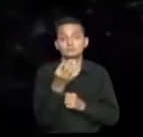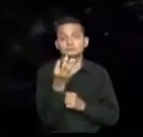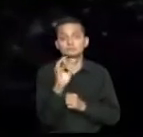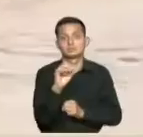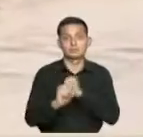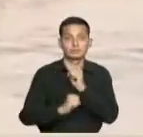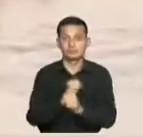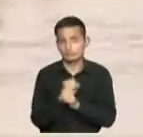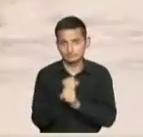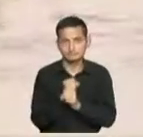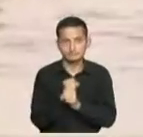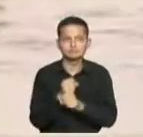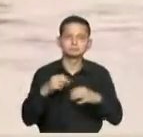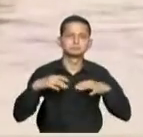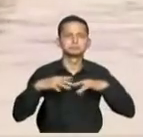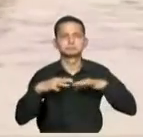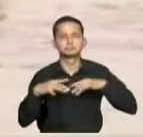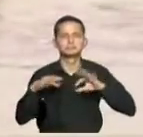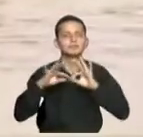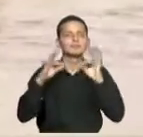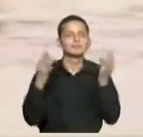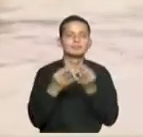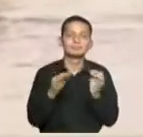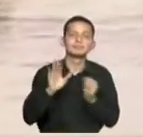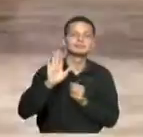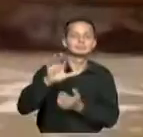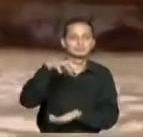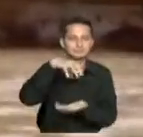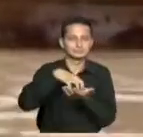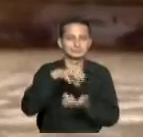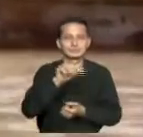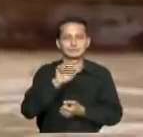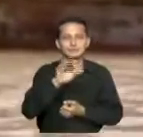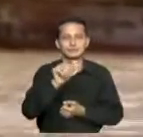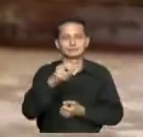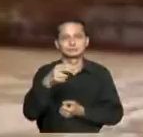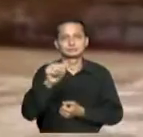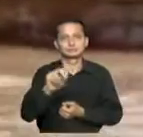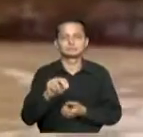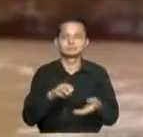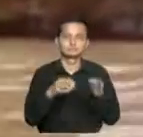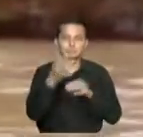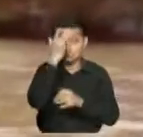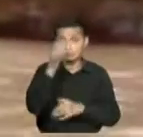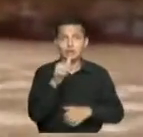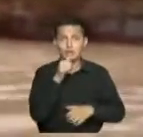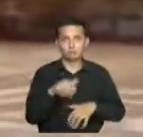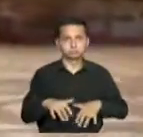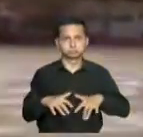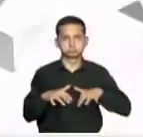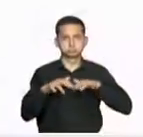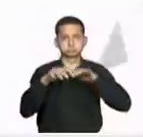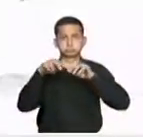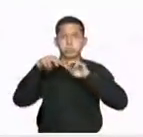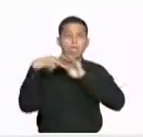que se encontraba de vacaciones con su familia en la norteña provincia de Bataan, cuando se la llevó la crecida de un río.